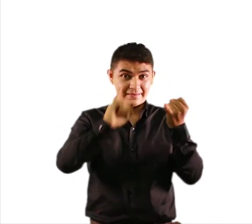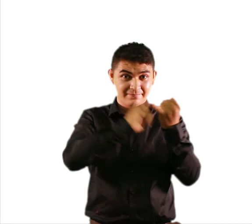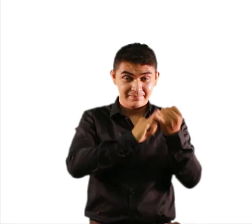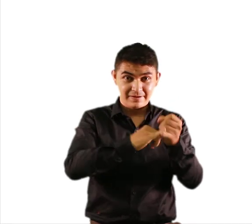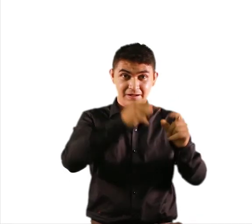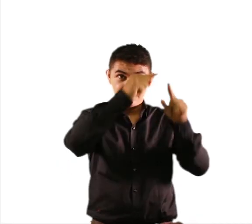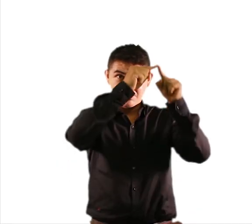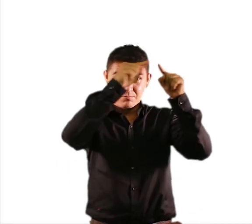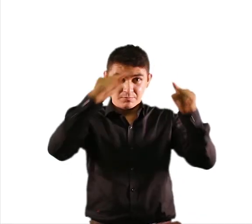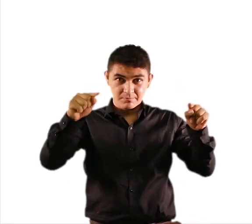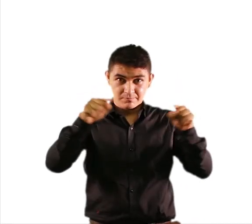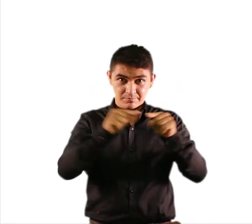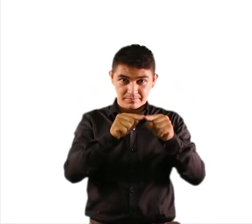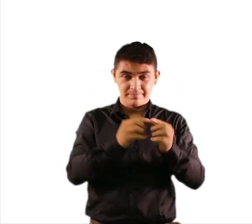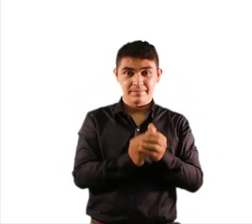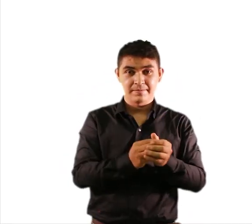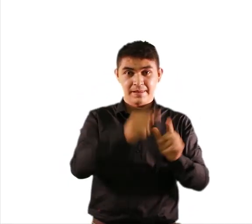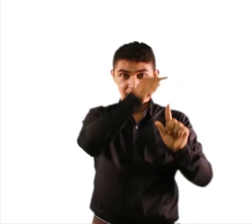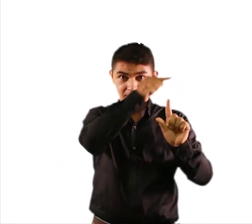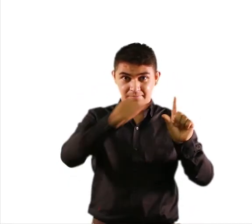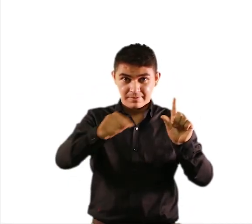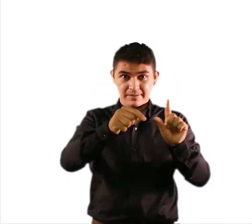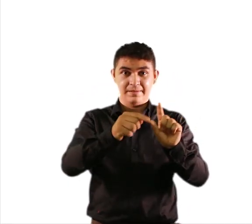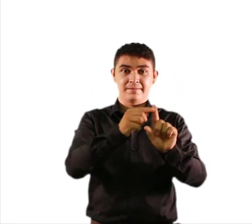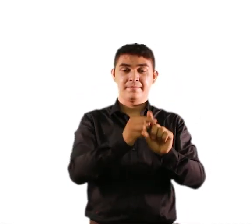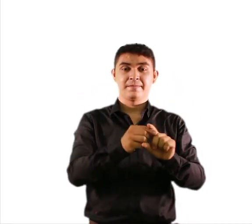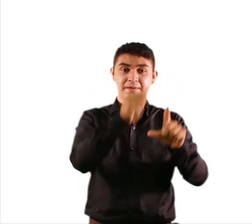para una posterior revisión.